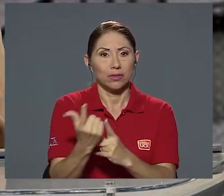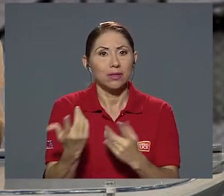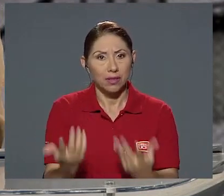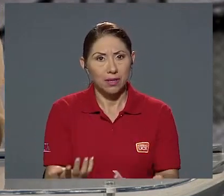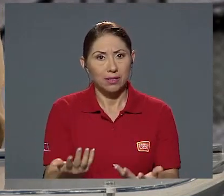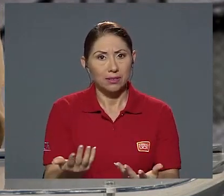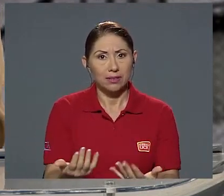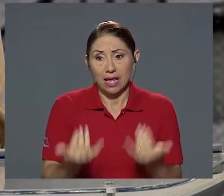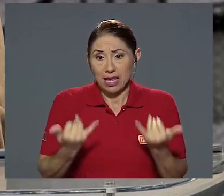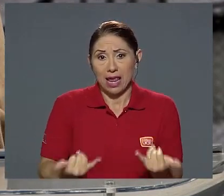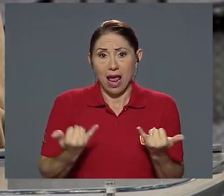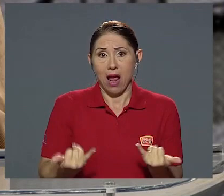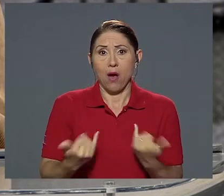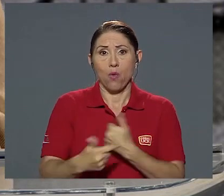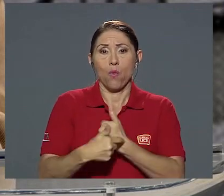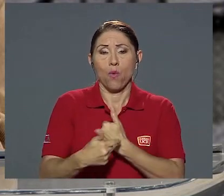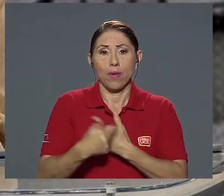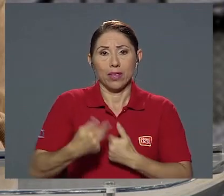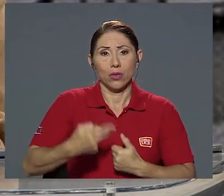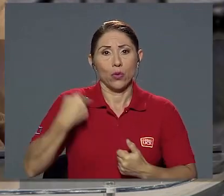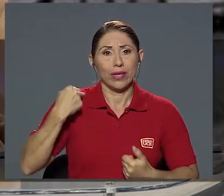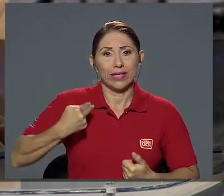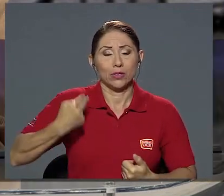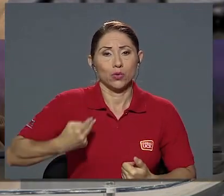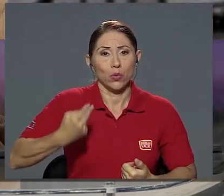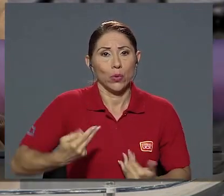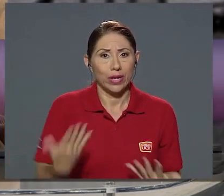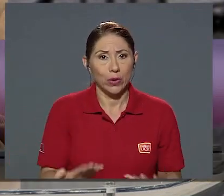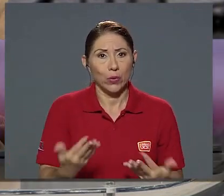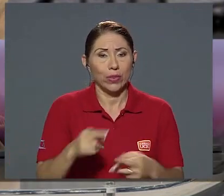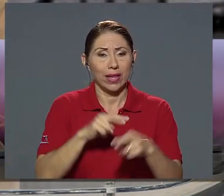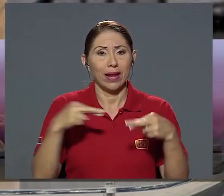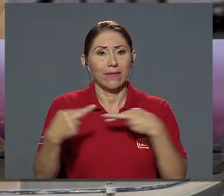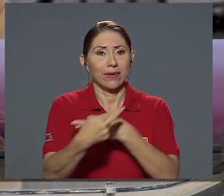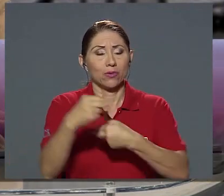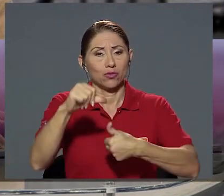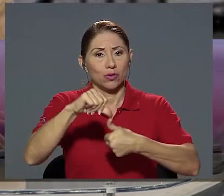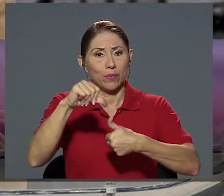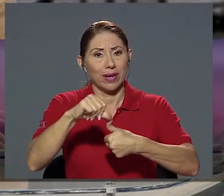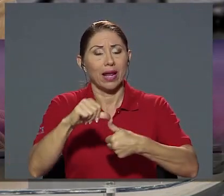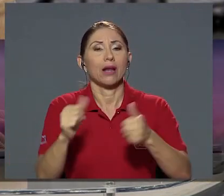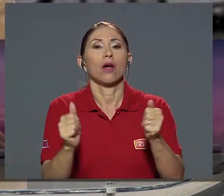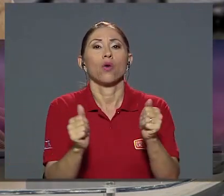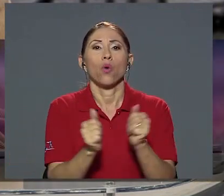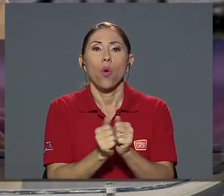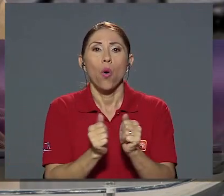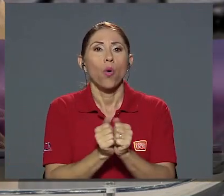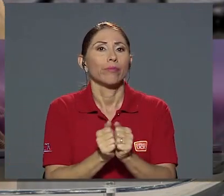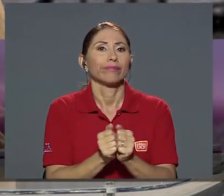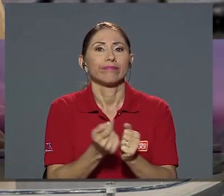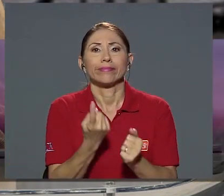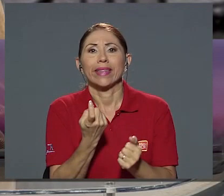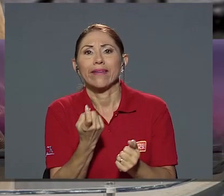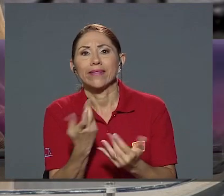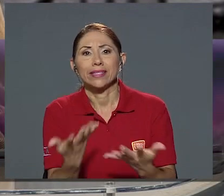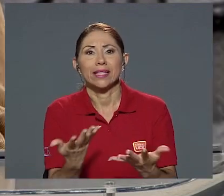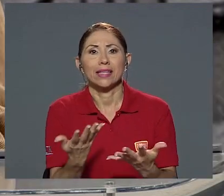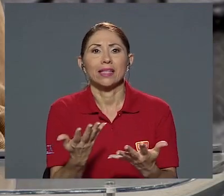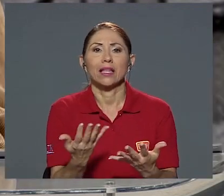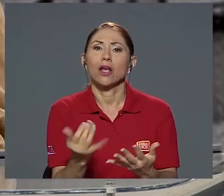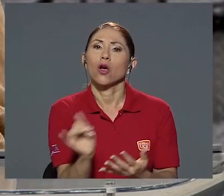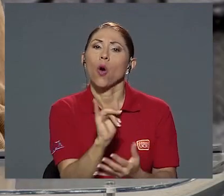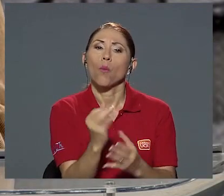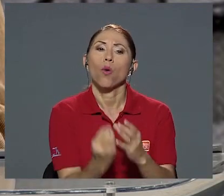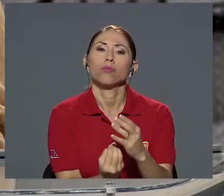coyuntura, a este momento histórico de la región centroamericana con grandes déficits en